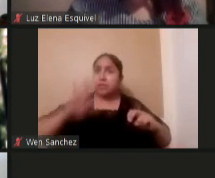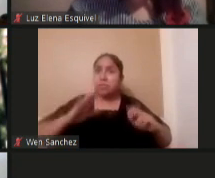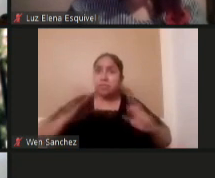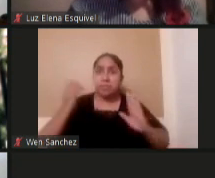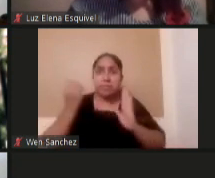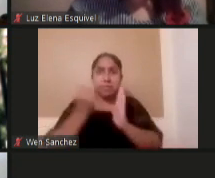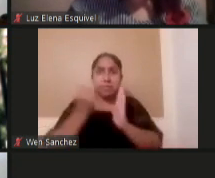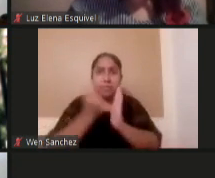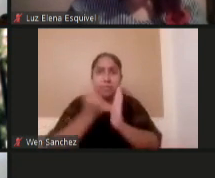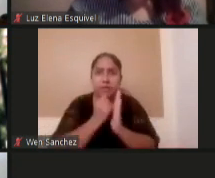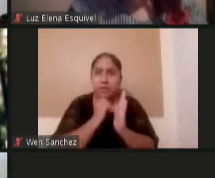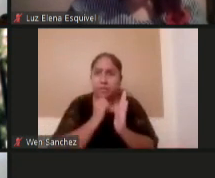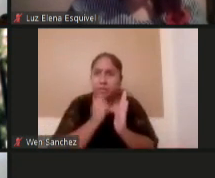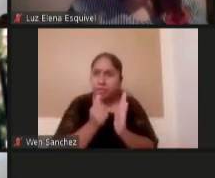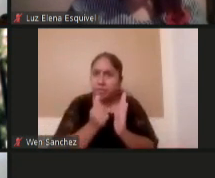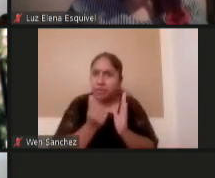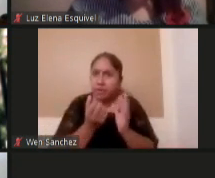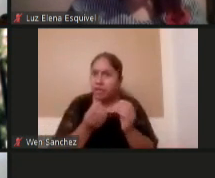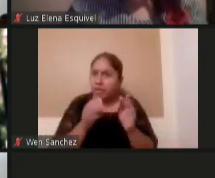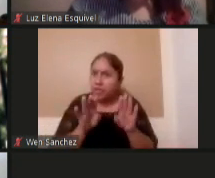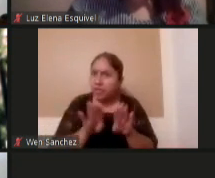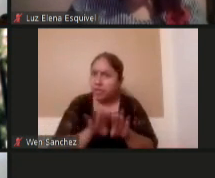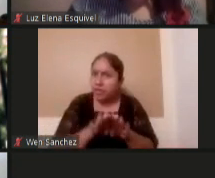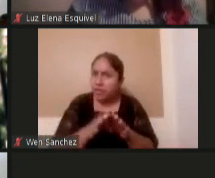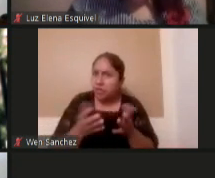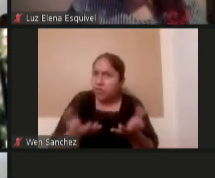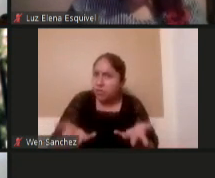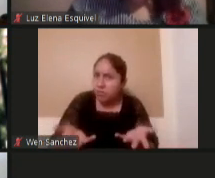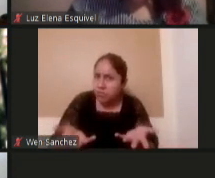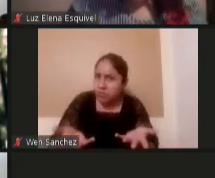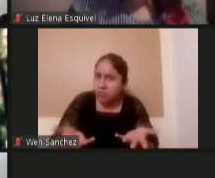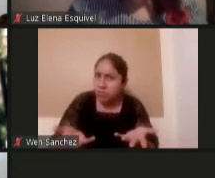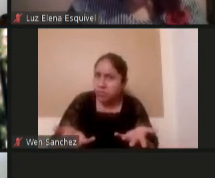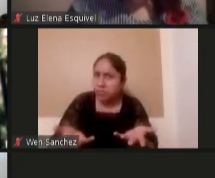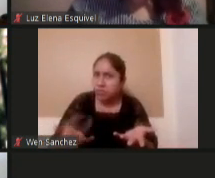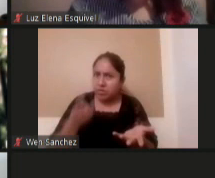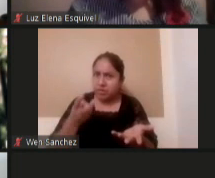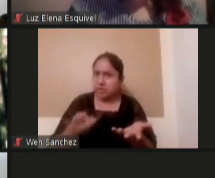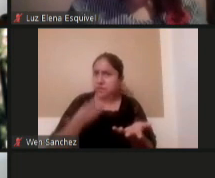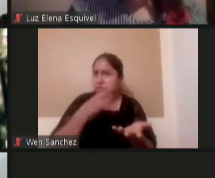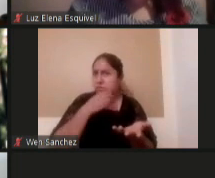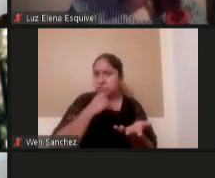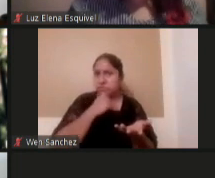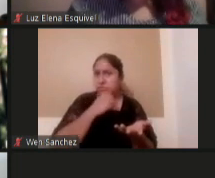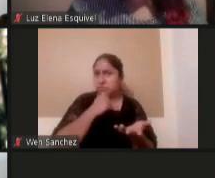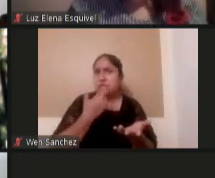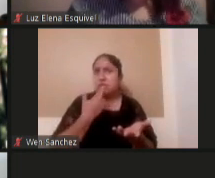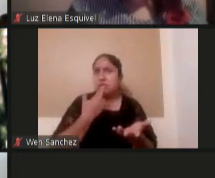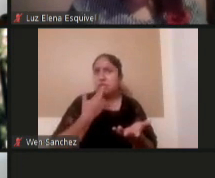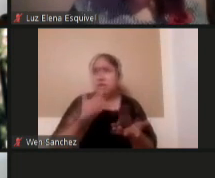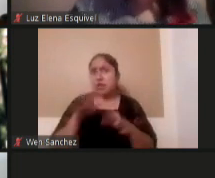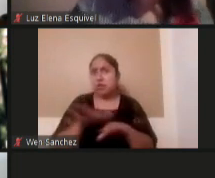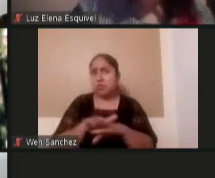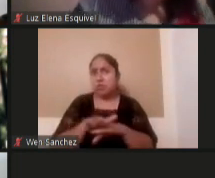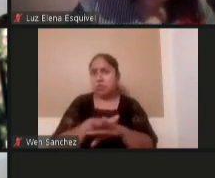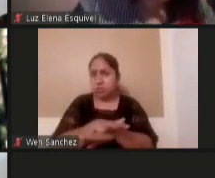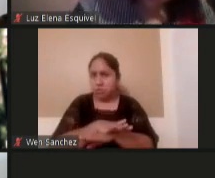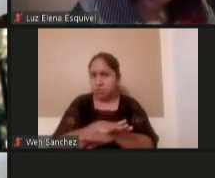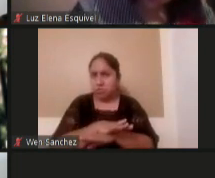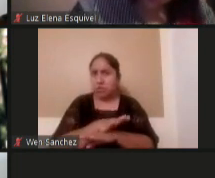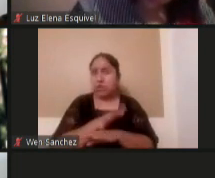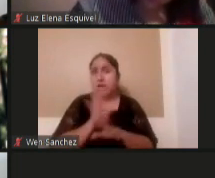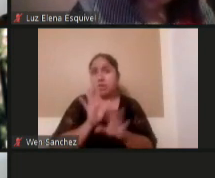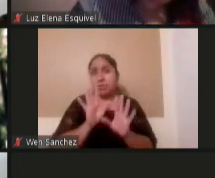puede dejar sin efectos la cesión de cabildo. En todo caso, yo propondría que se modifique y que se dejará